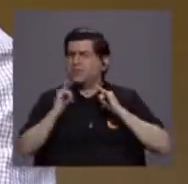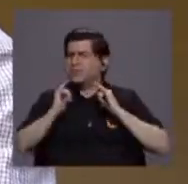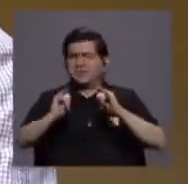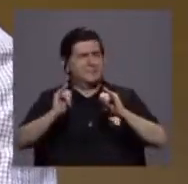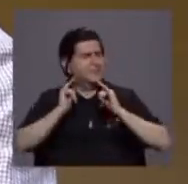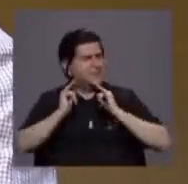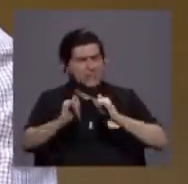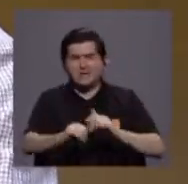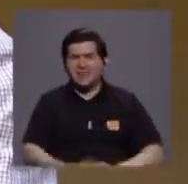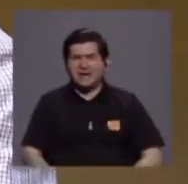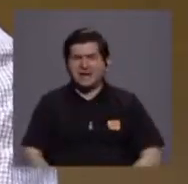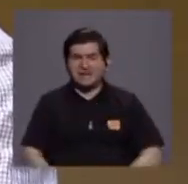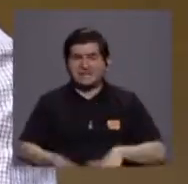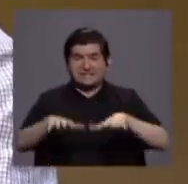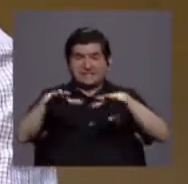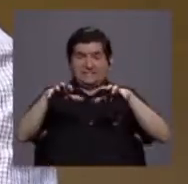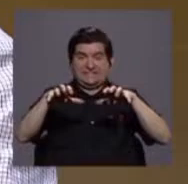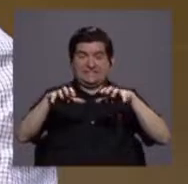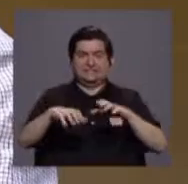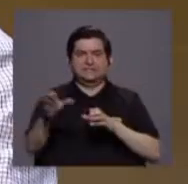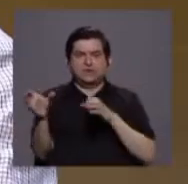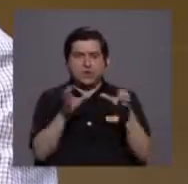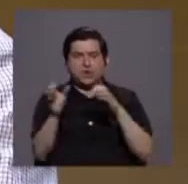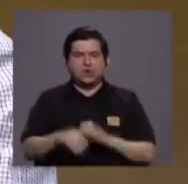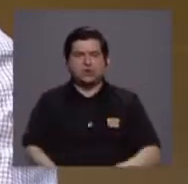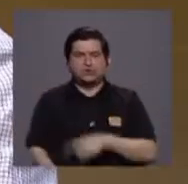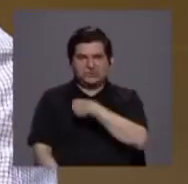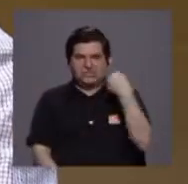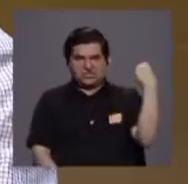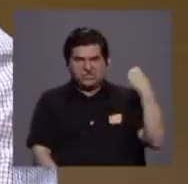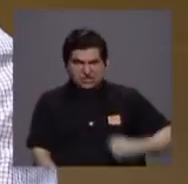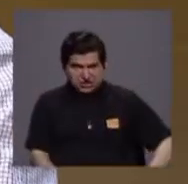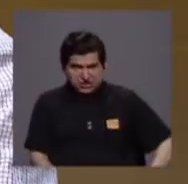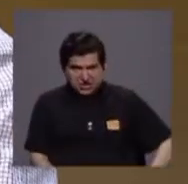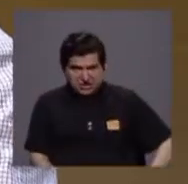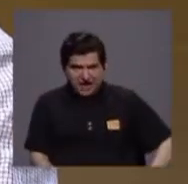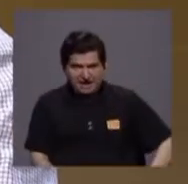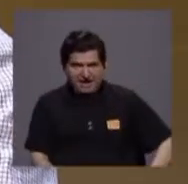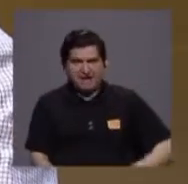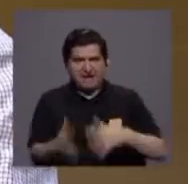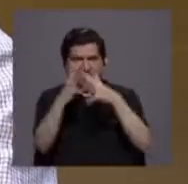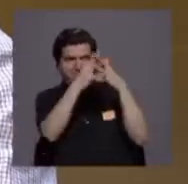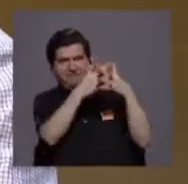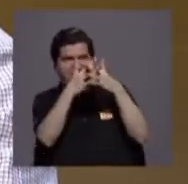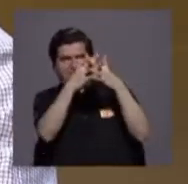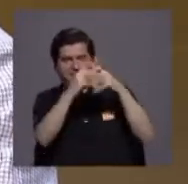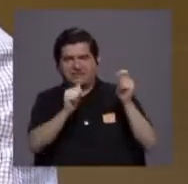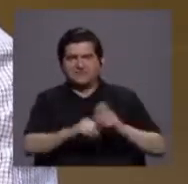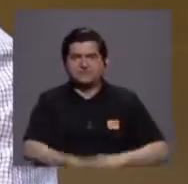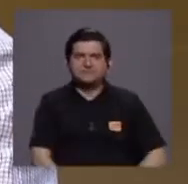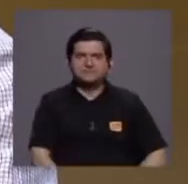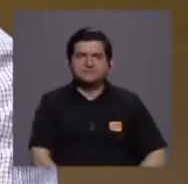iguales, o sea, las tensiones, digamos, comerciales entre China y Estados Unidos,